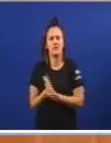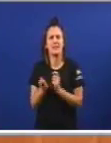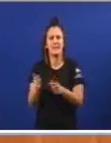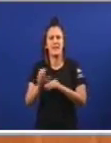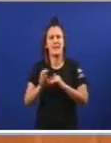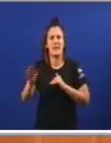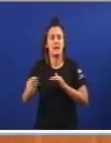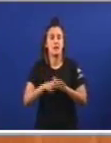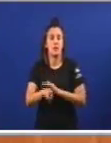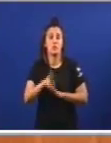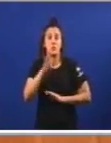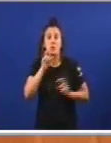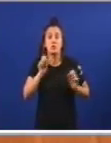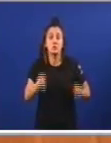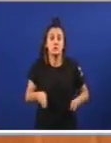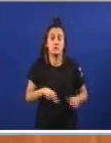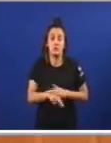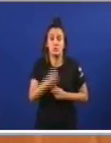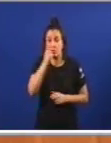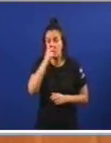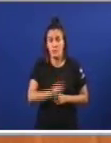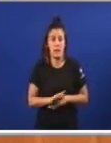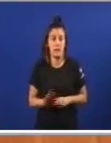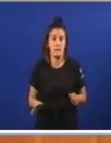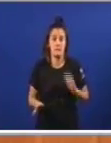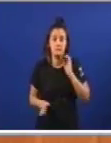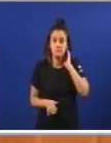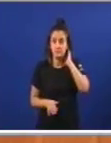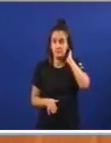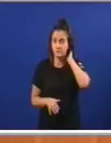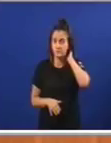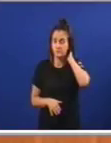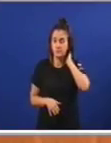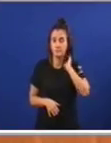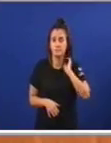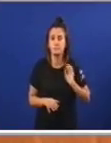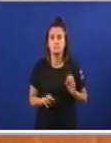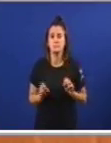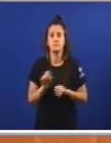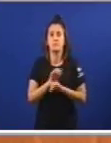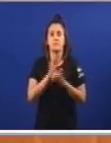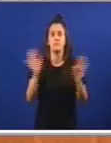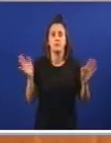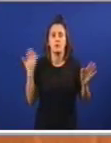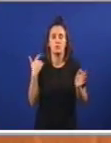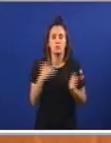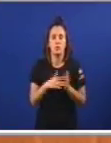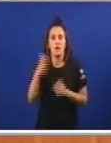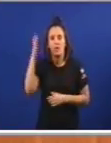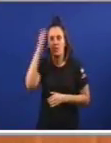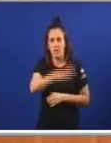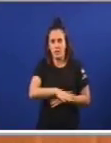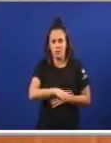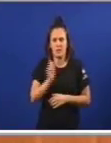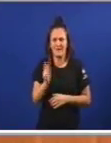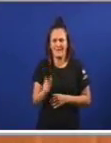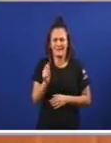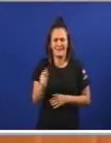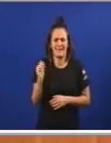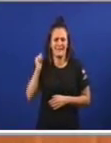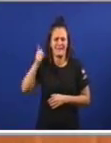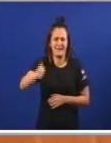porque senón, obviamente, de pouco servirá. E, obviamente, unha denuncia que é continua